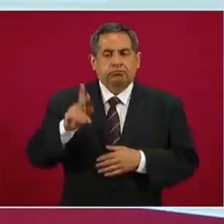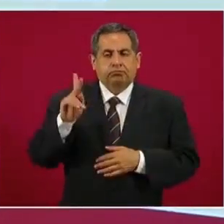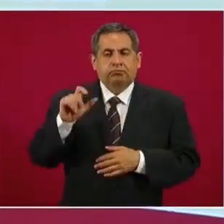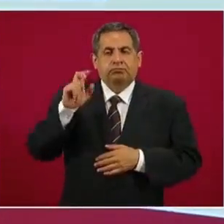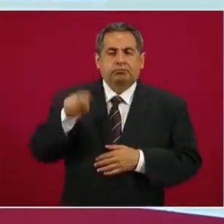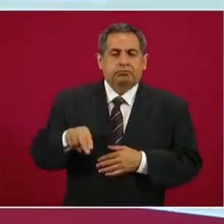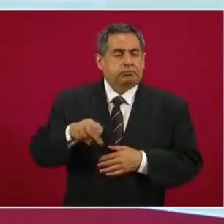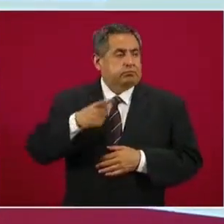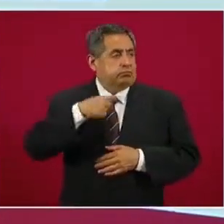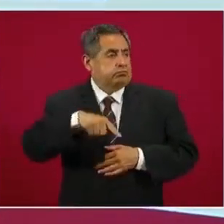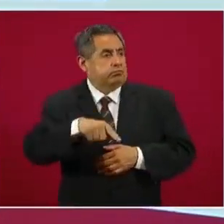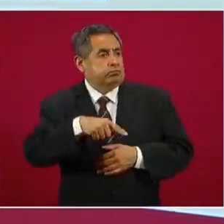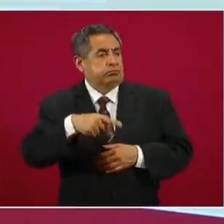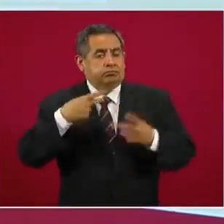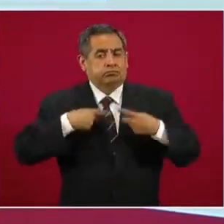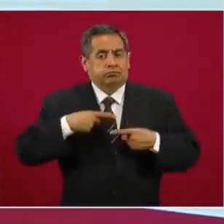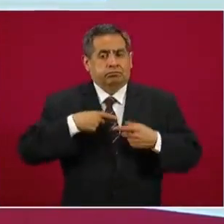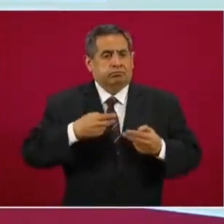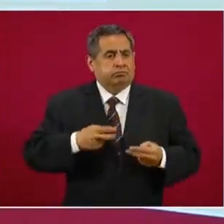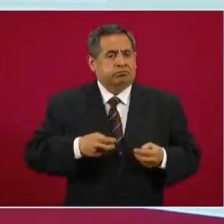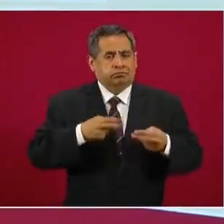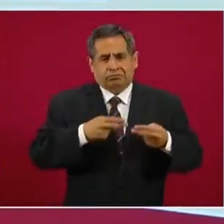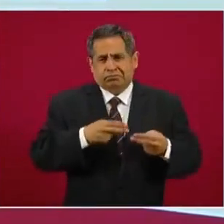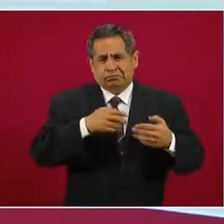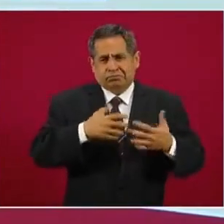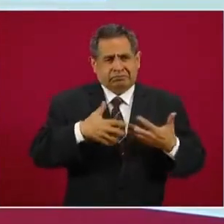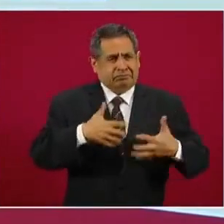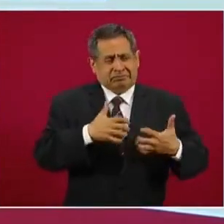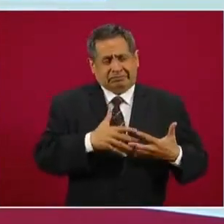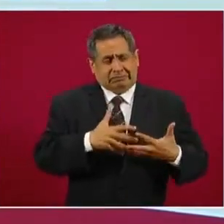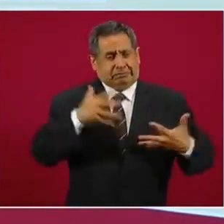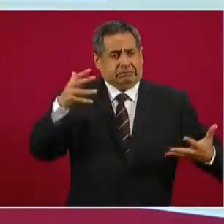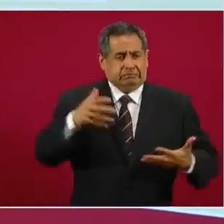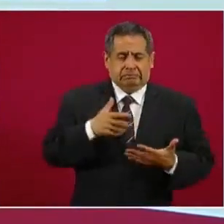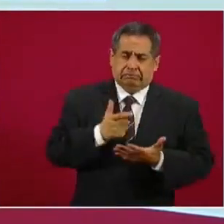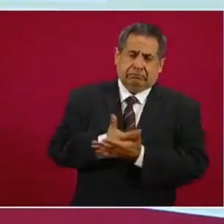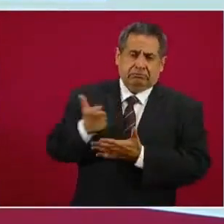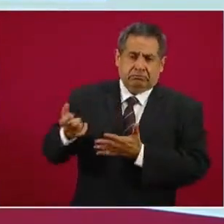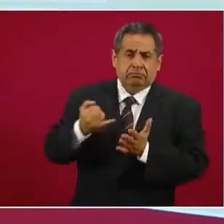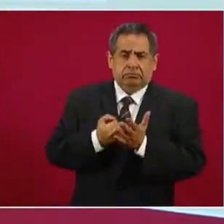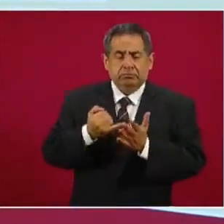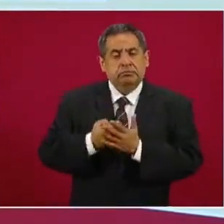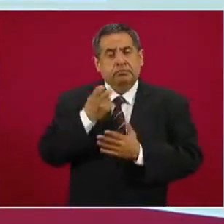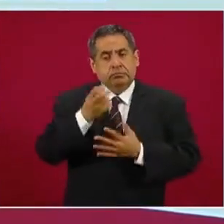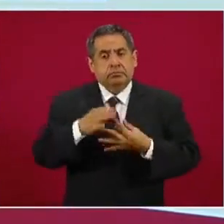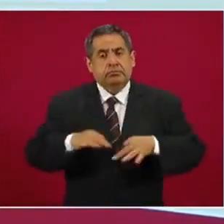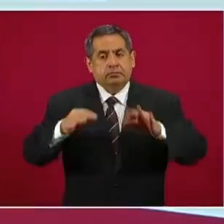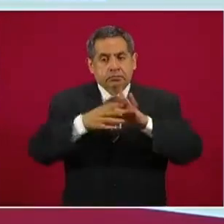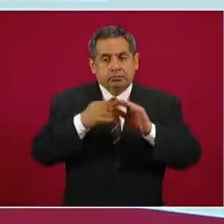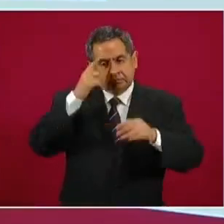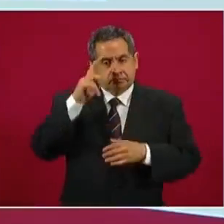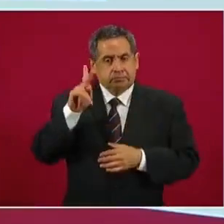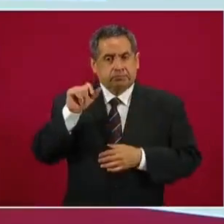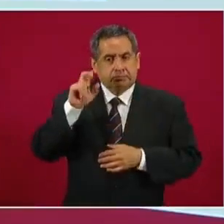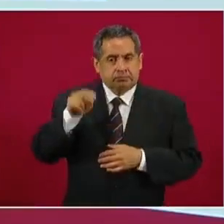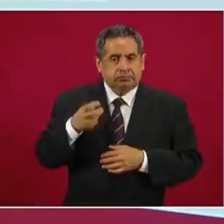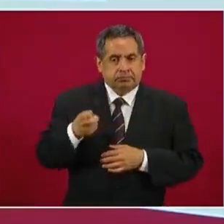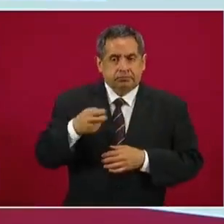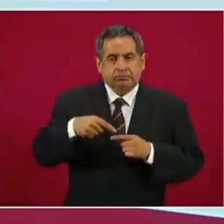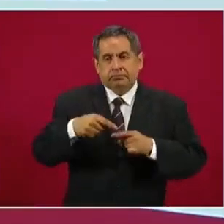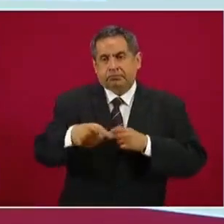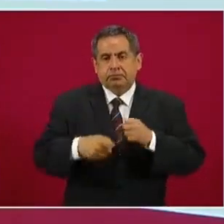grandes contribuyentes. Por eso le vamos a dar un énfasis, porque es muy representativo en toda esta estrategia para este año.